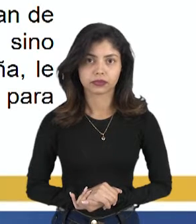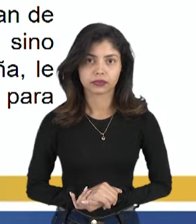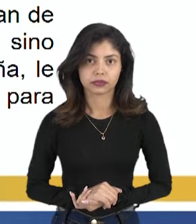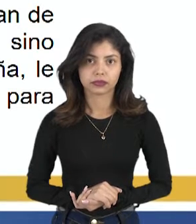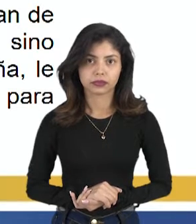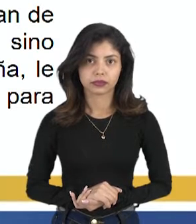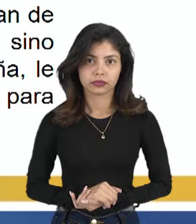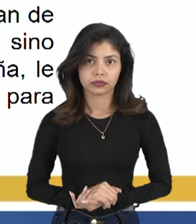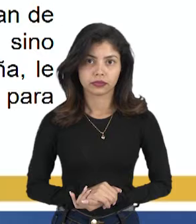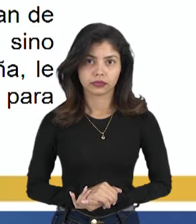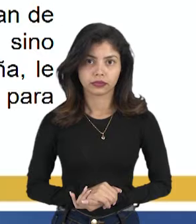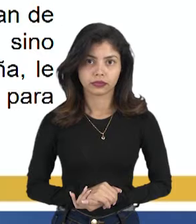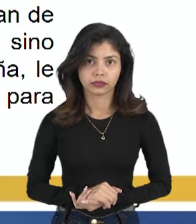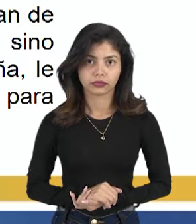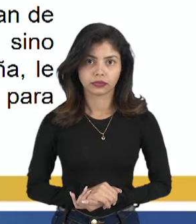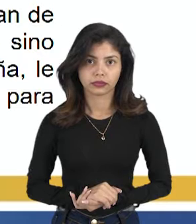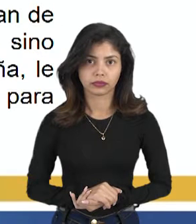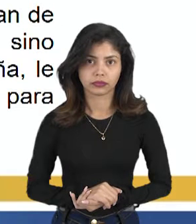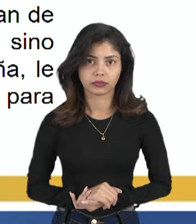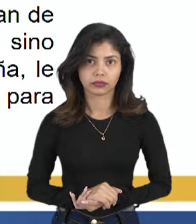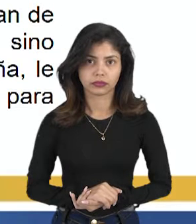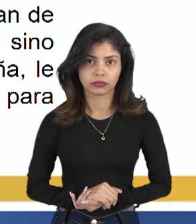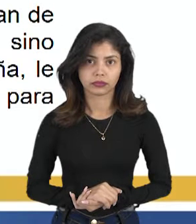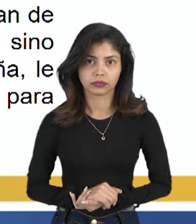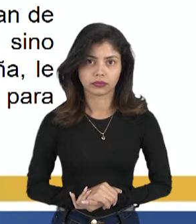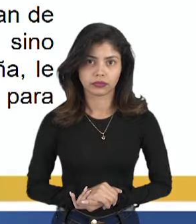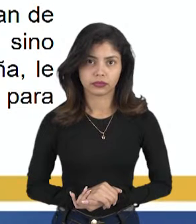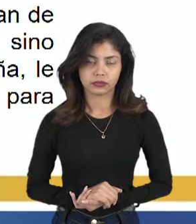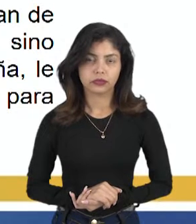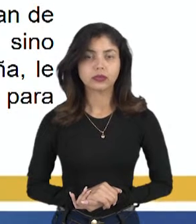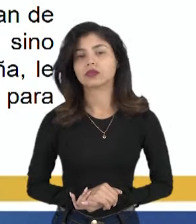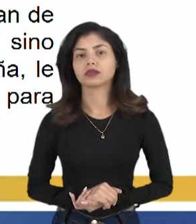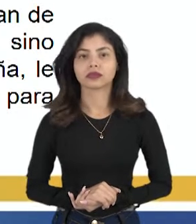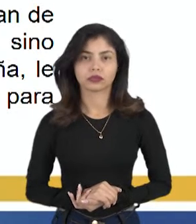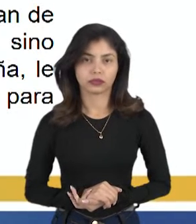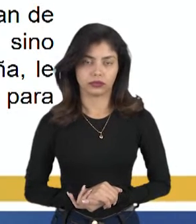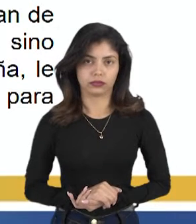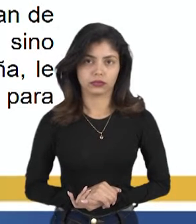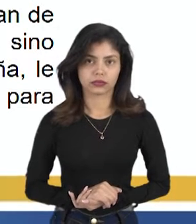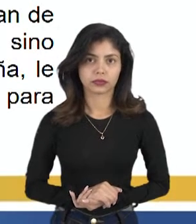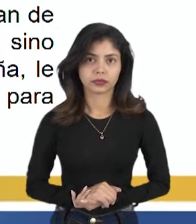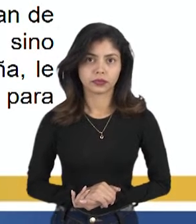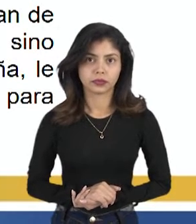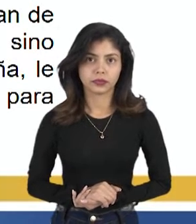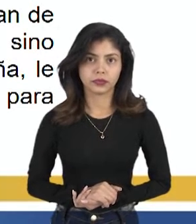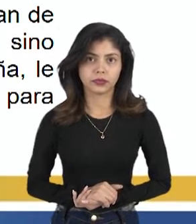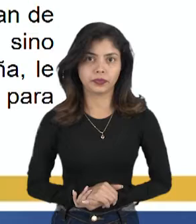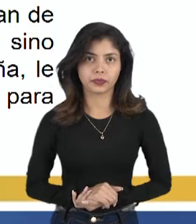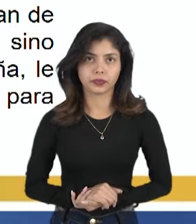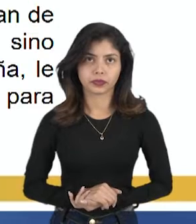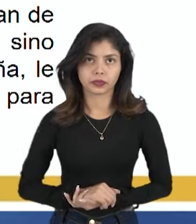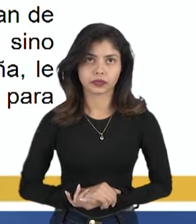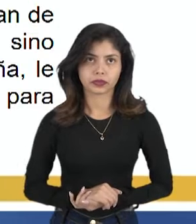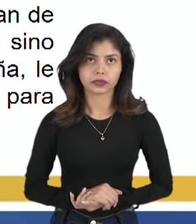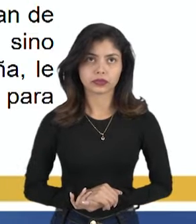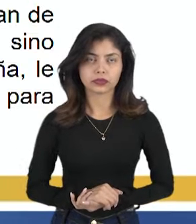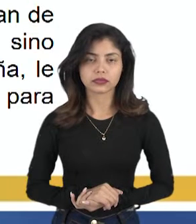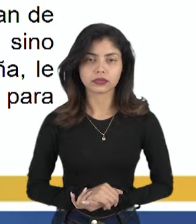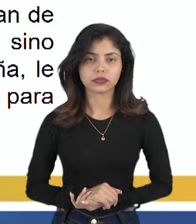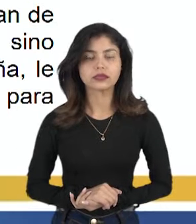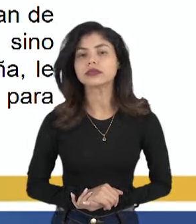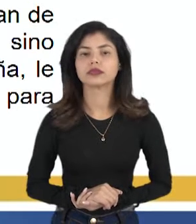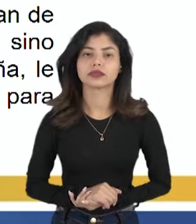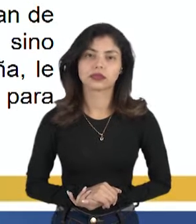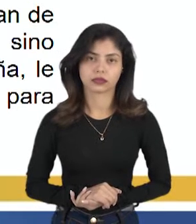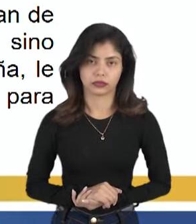cómo en ocasiones similares se multiplicaron las muestras de respeto y emoción. Una